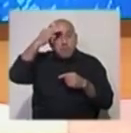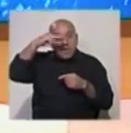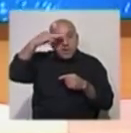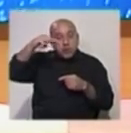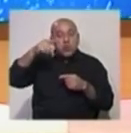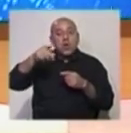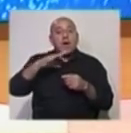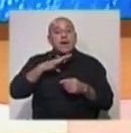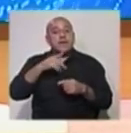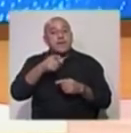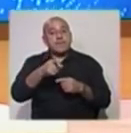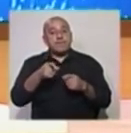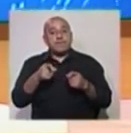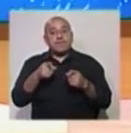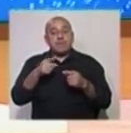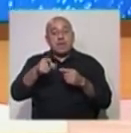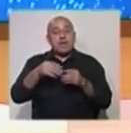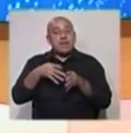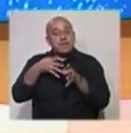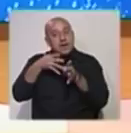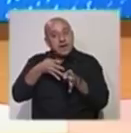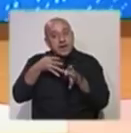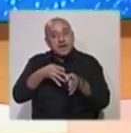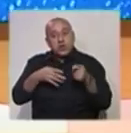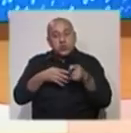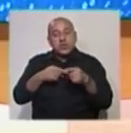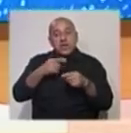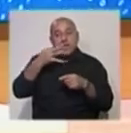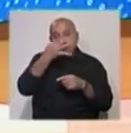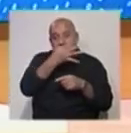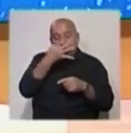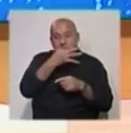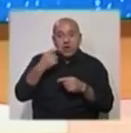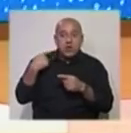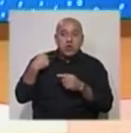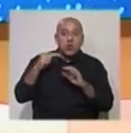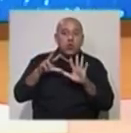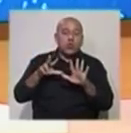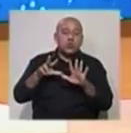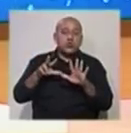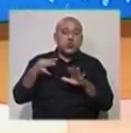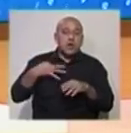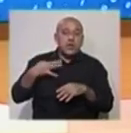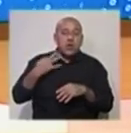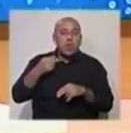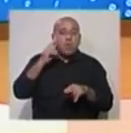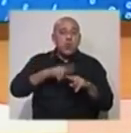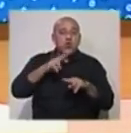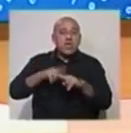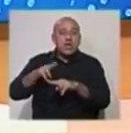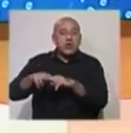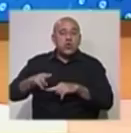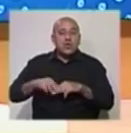En México, en la guerra contra el narcotráfico, en los últimos 8 años, han muerto más de